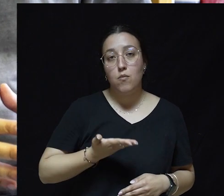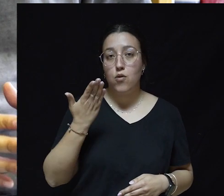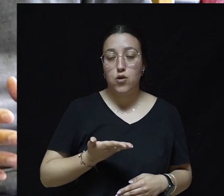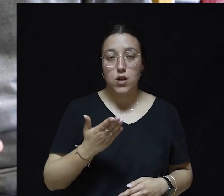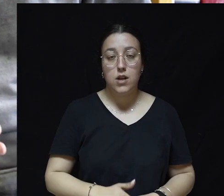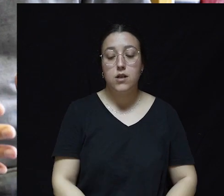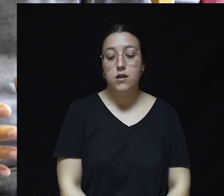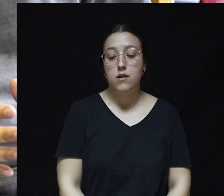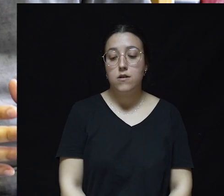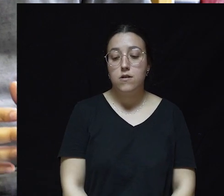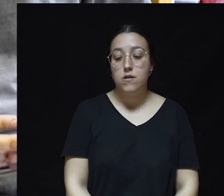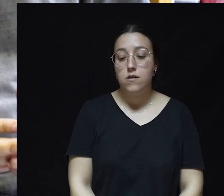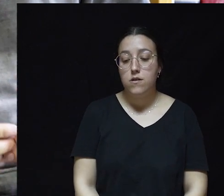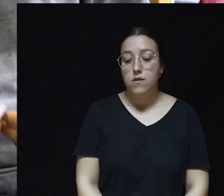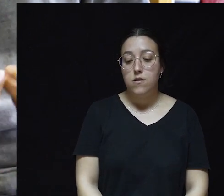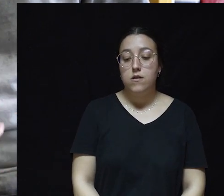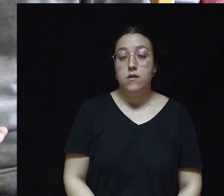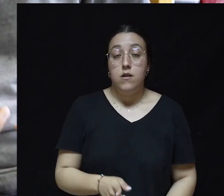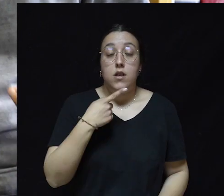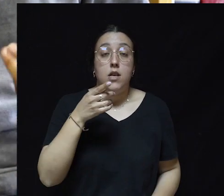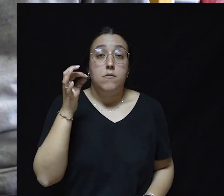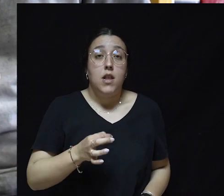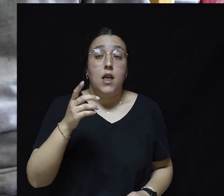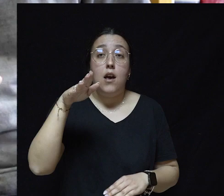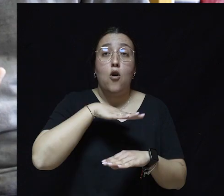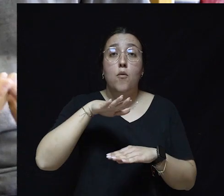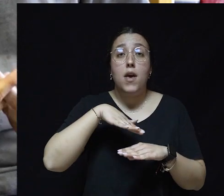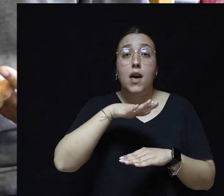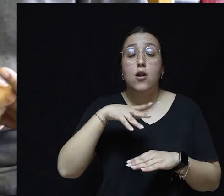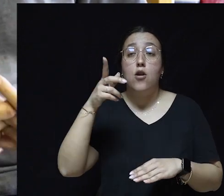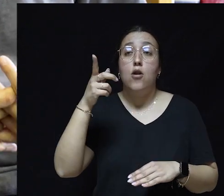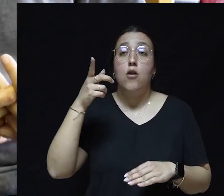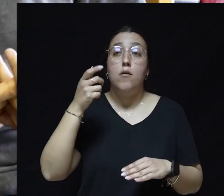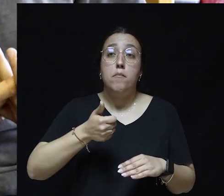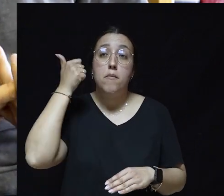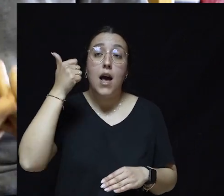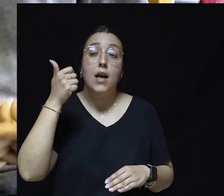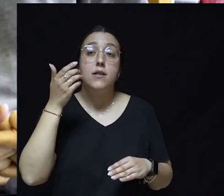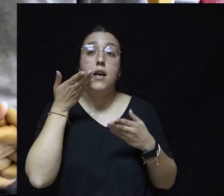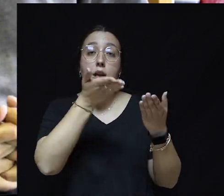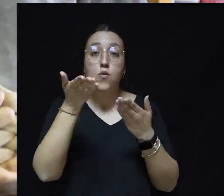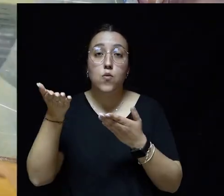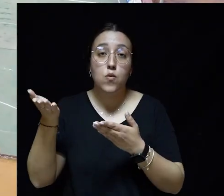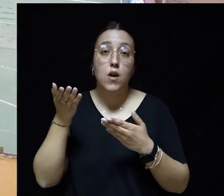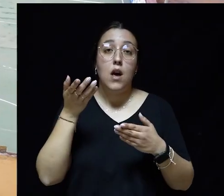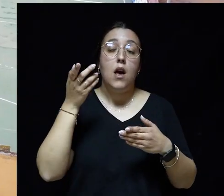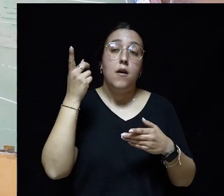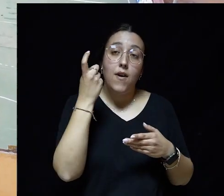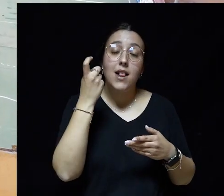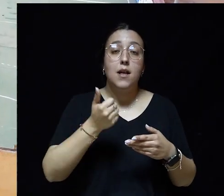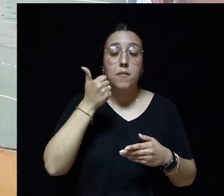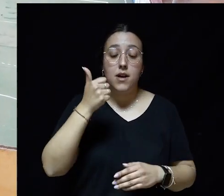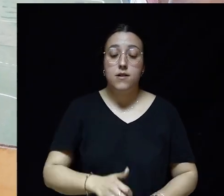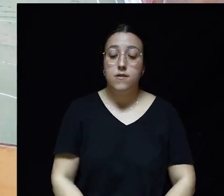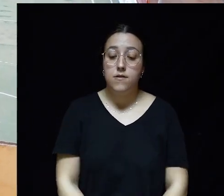central no obliga, pero sí favorece y ayuda a todos los centros que quieran ser comunidades de aprendizaje. En el caso del